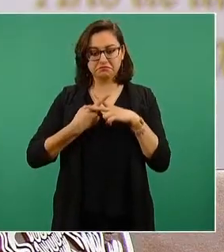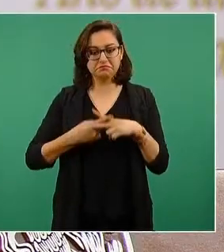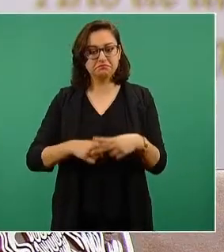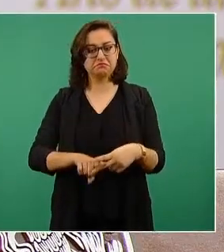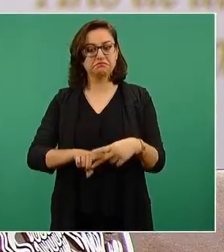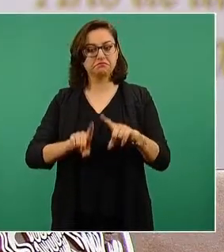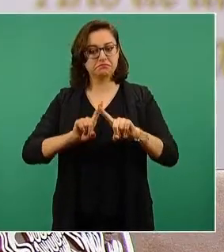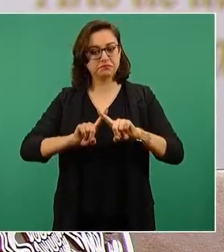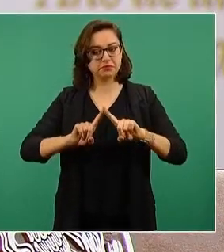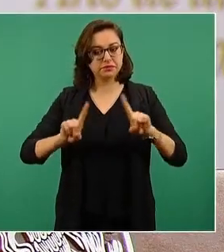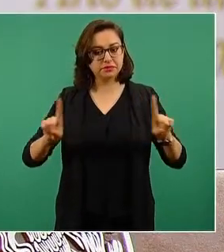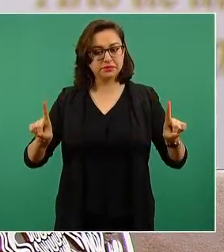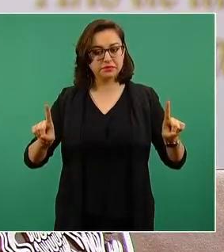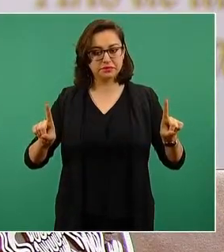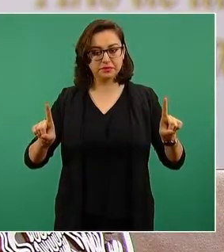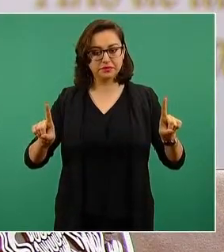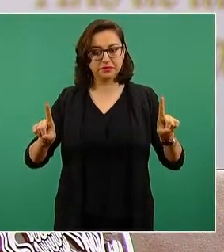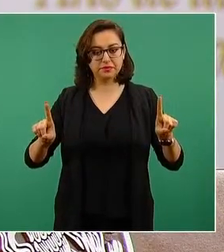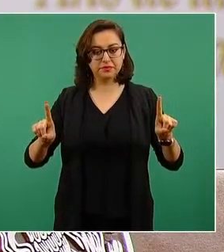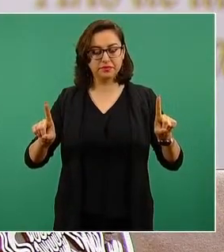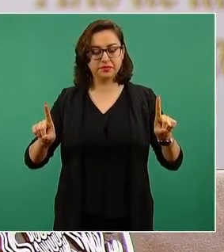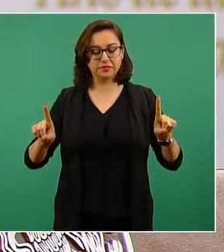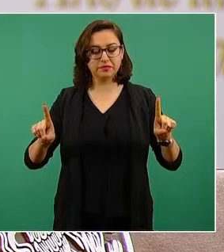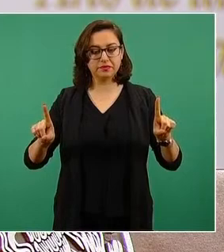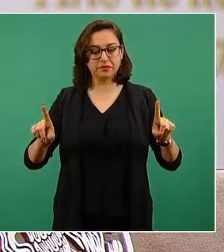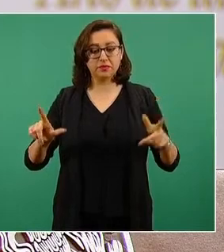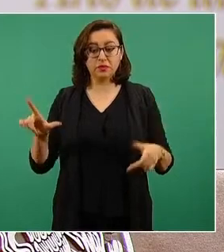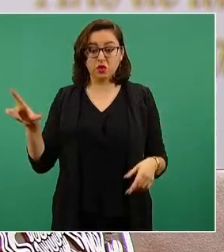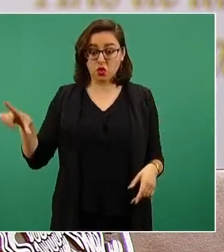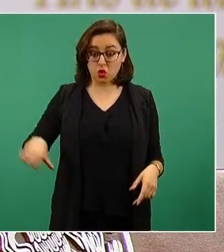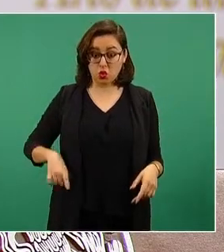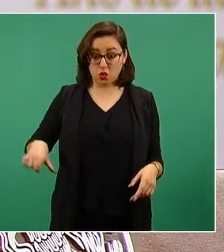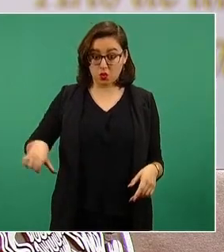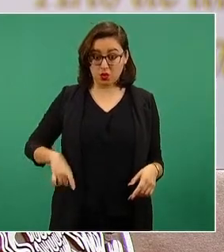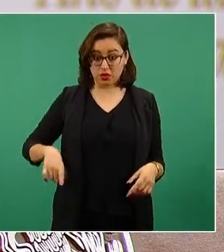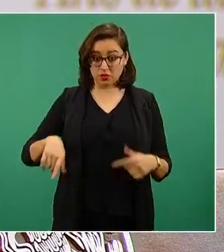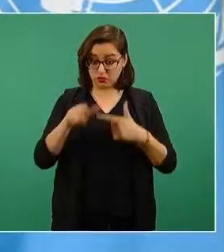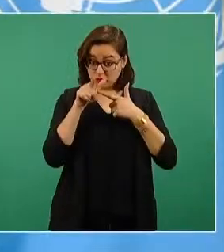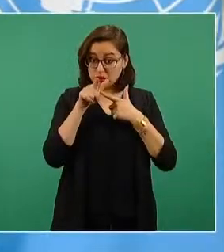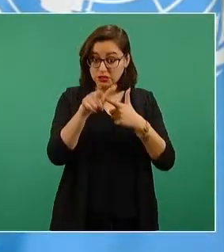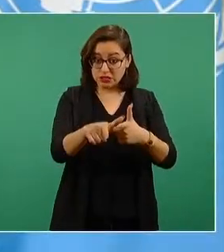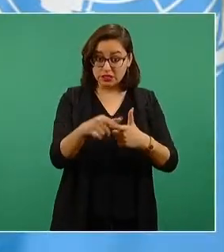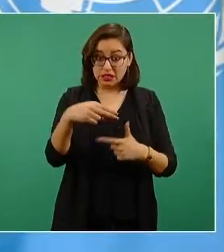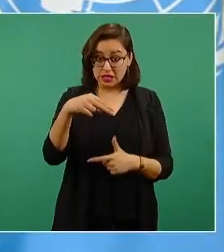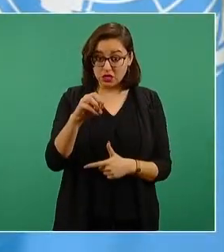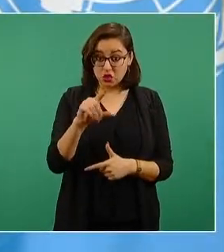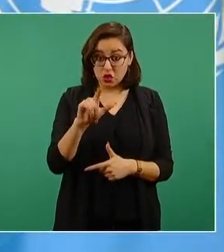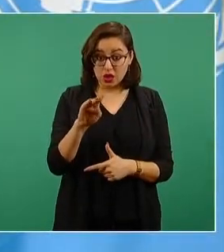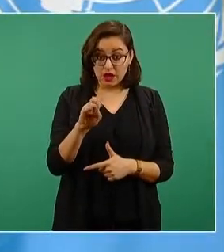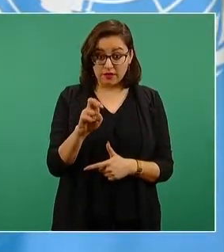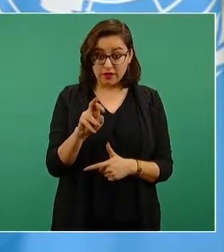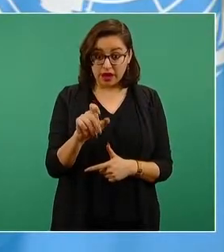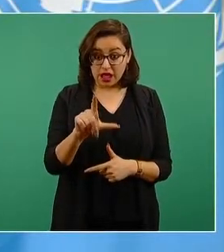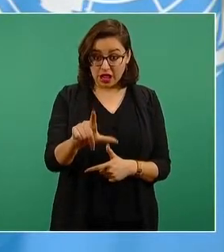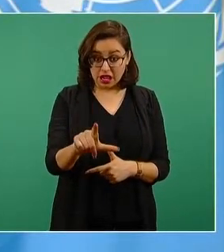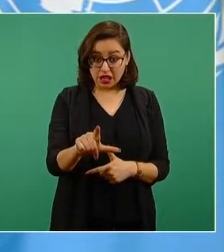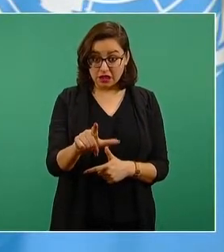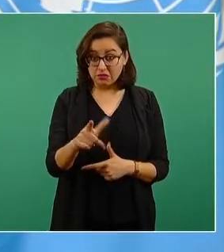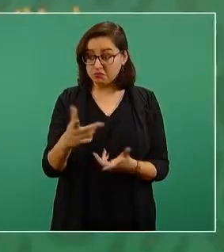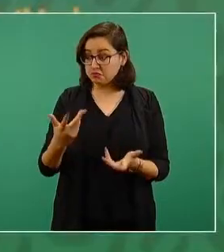El gobierno no está aplicando la política neoliberal o de